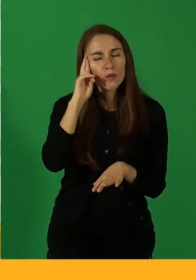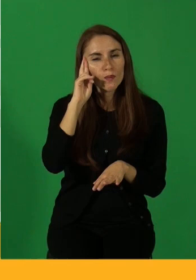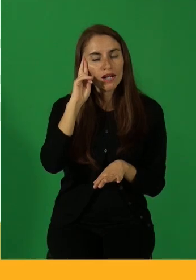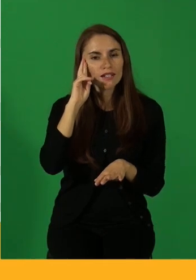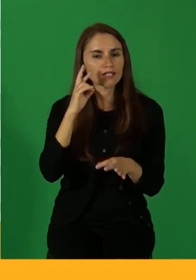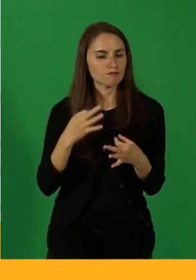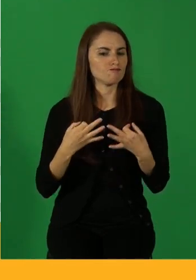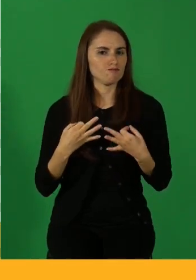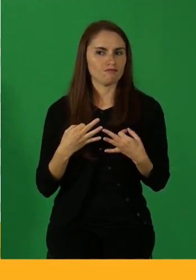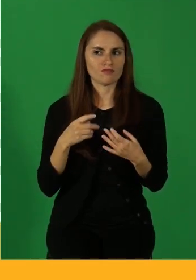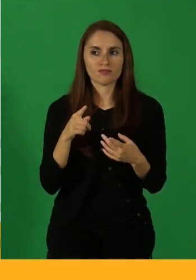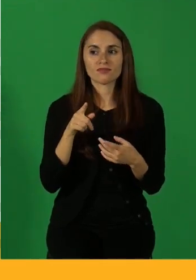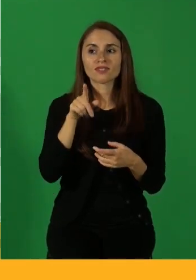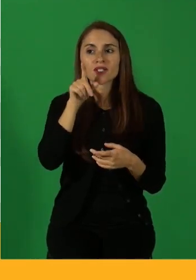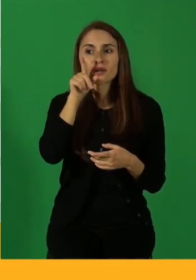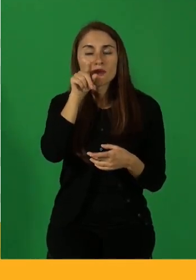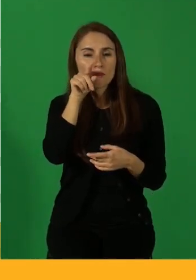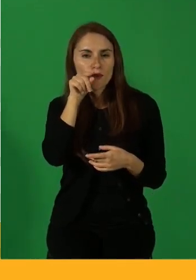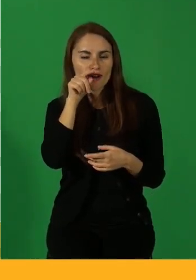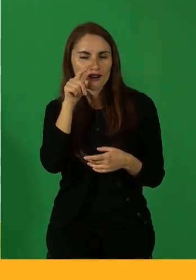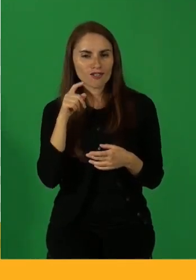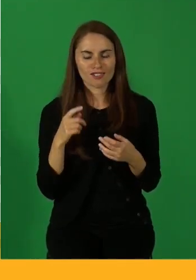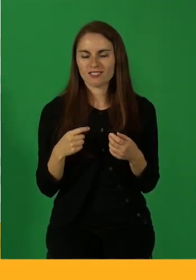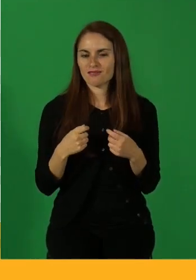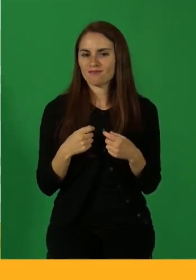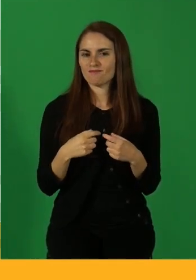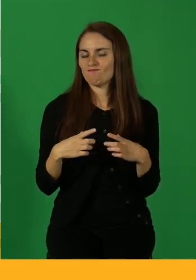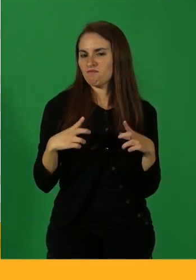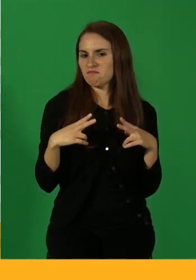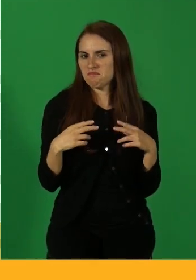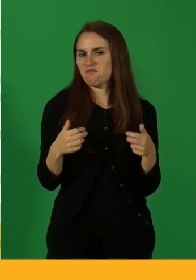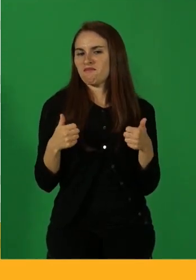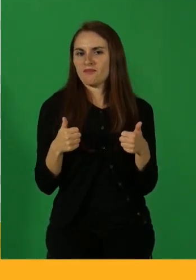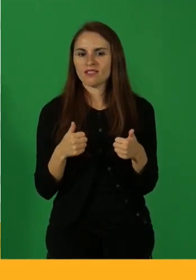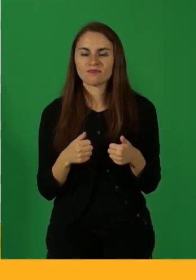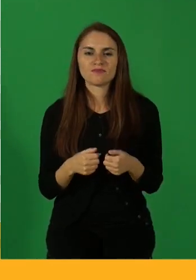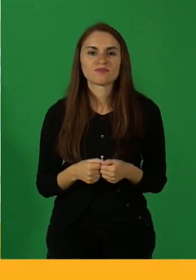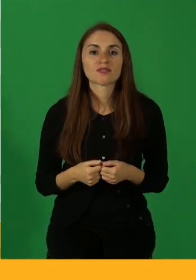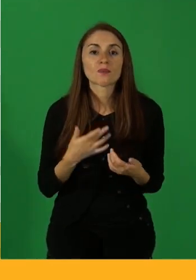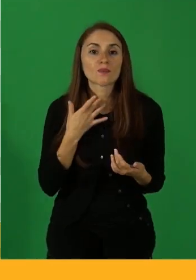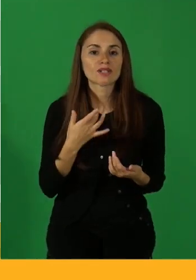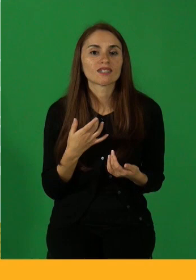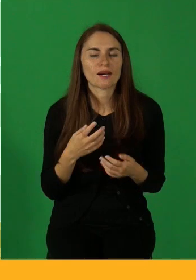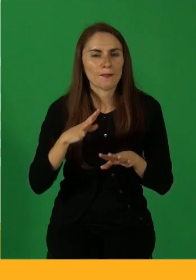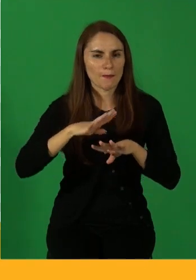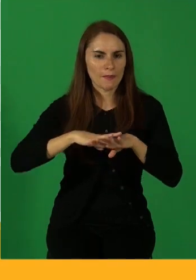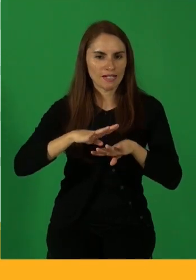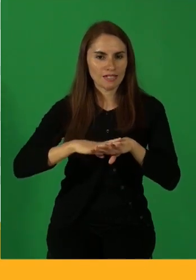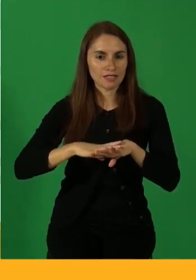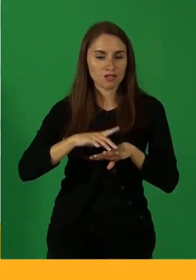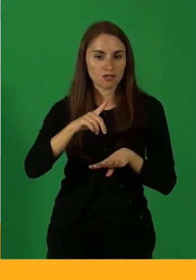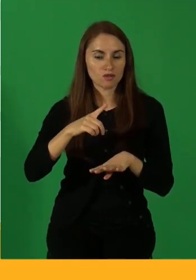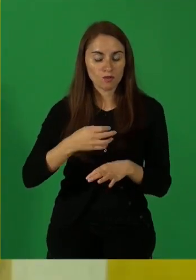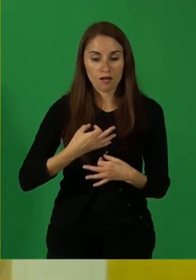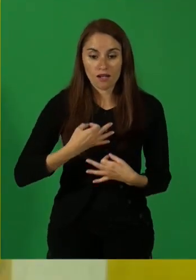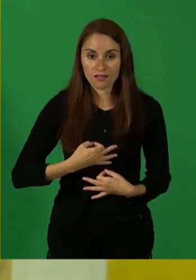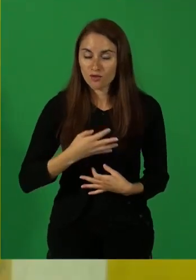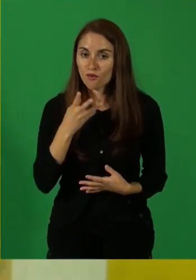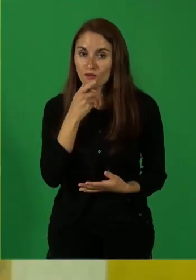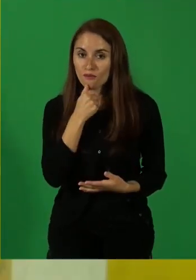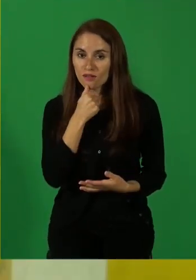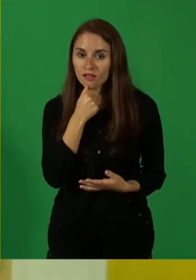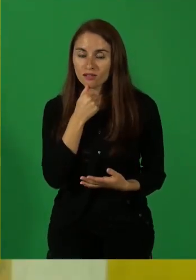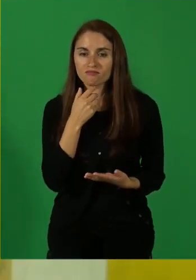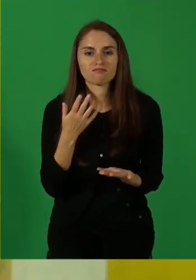actitud, ahí como el pollo que yo puse, ¿no es cierto?, de emoji, toda la actitud, porque matemática, si no tienes actitud, no